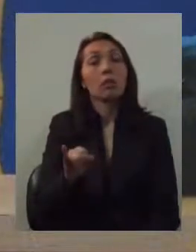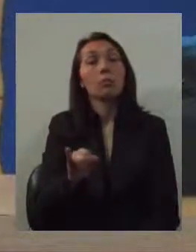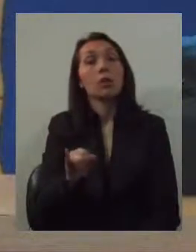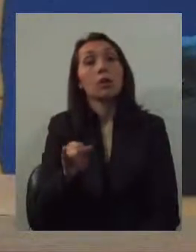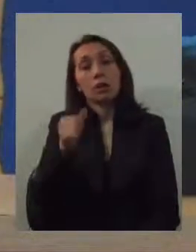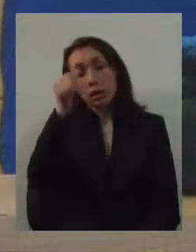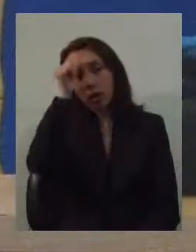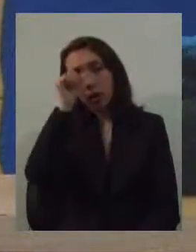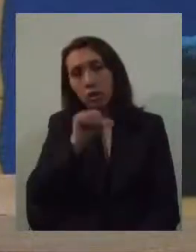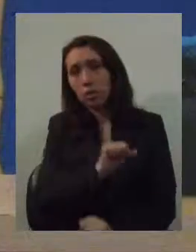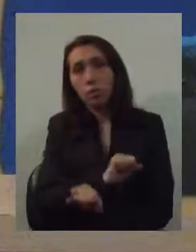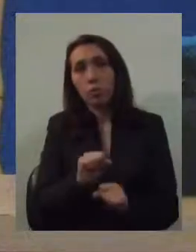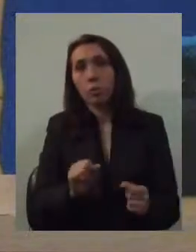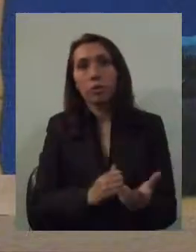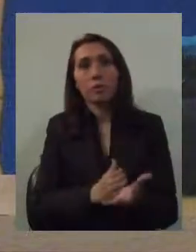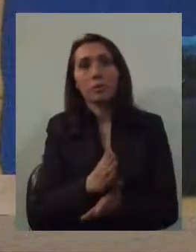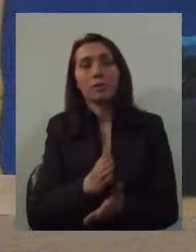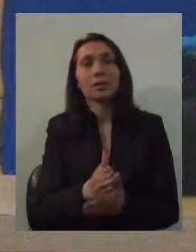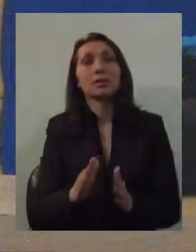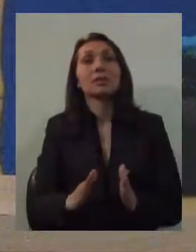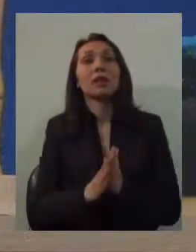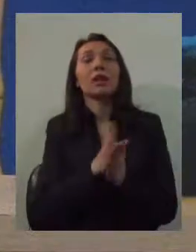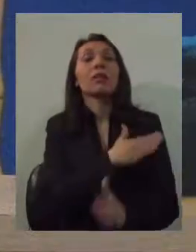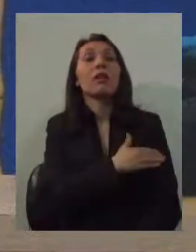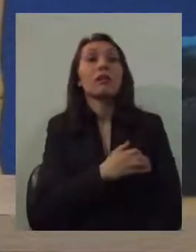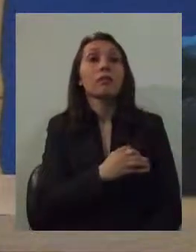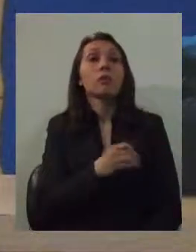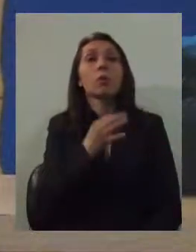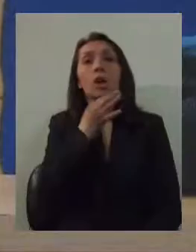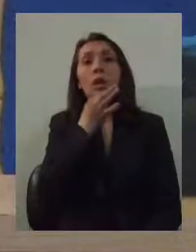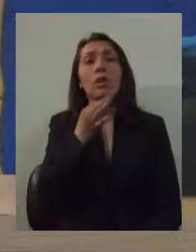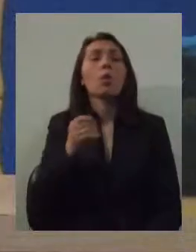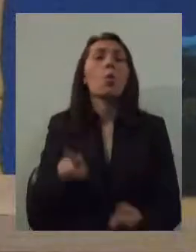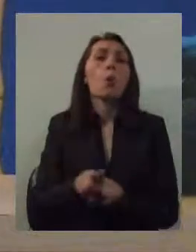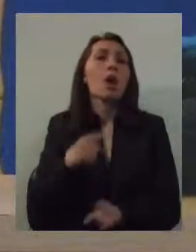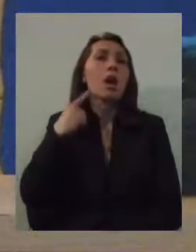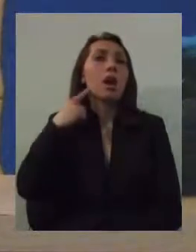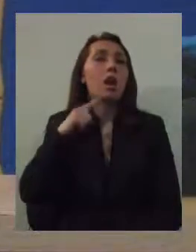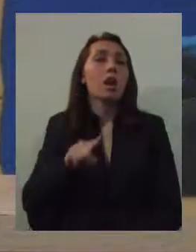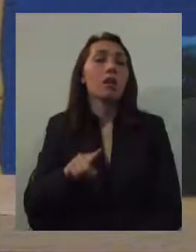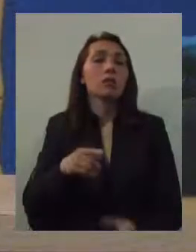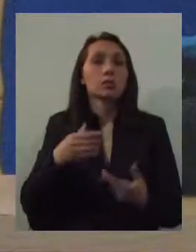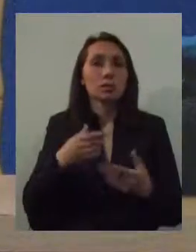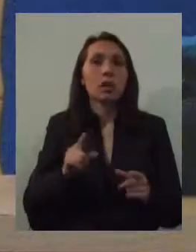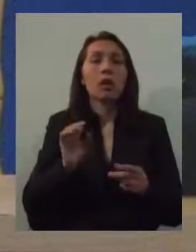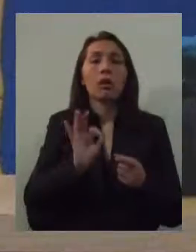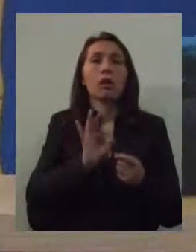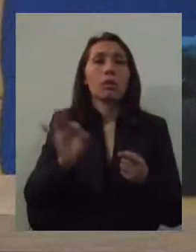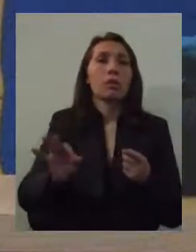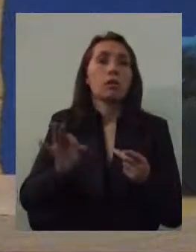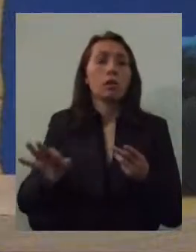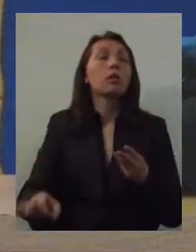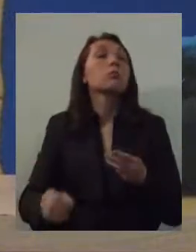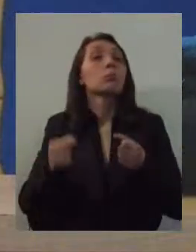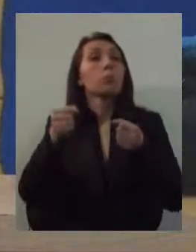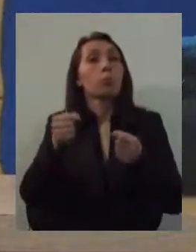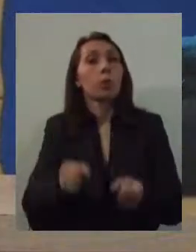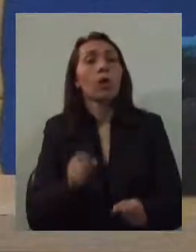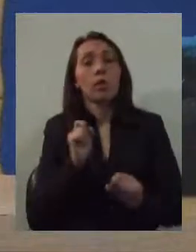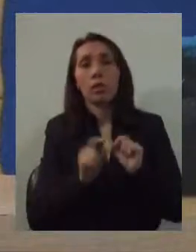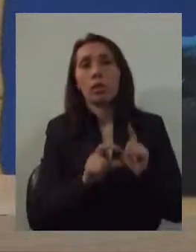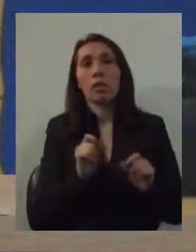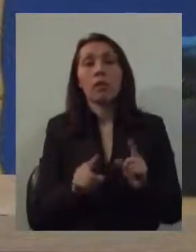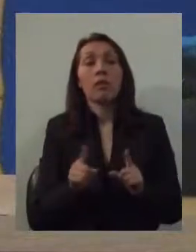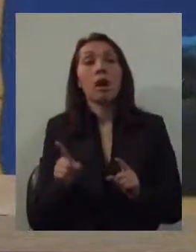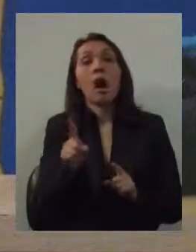sentencia no va a poder ser ejecutada en Santa Fe porque ha sido dictada en rebeldía cuando se le han dado la posibilidad de defenderse